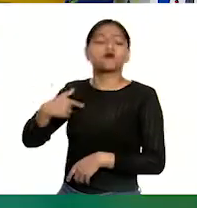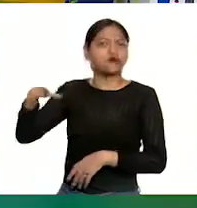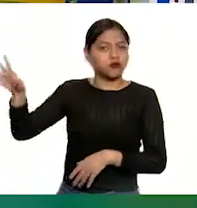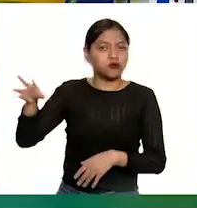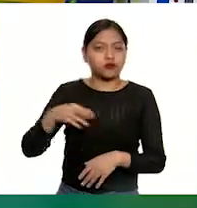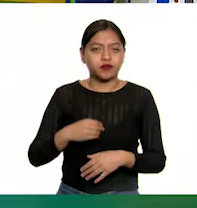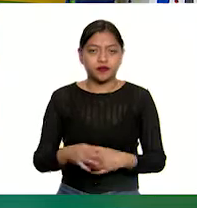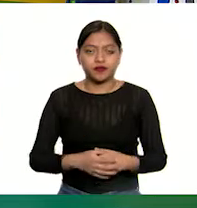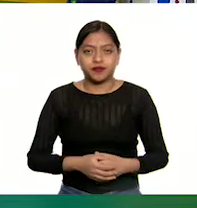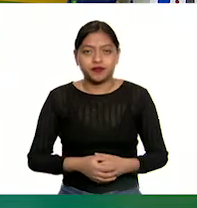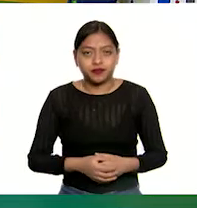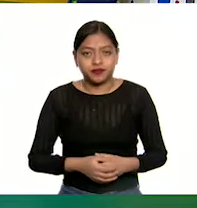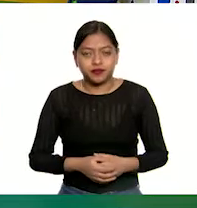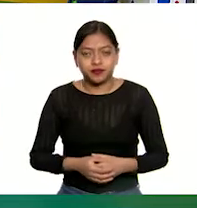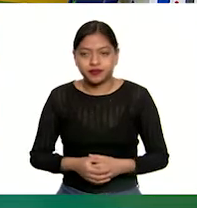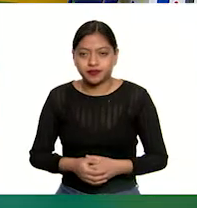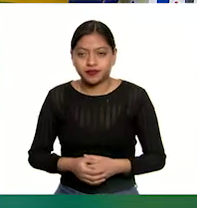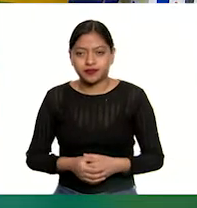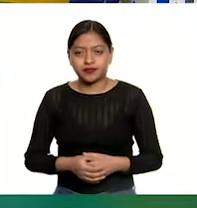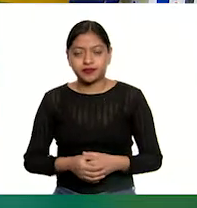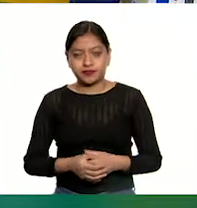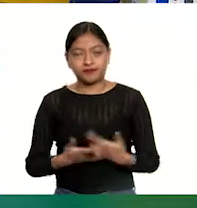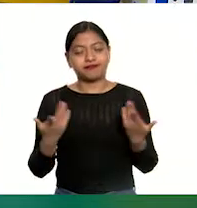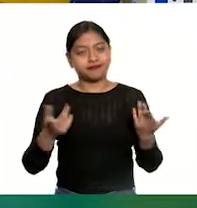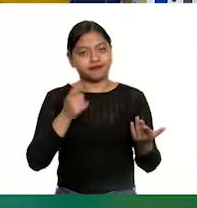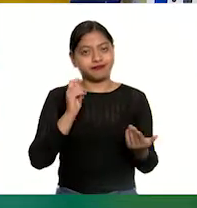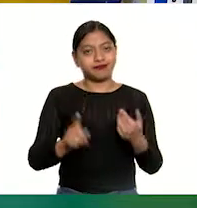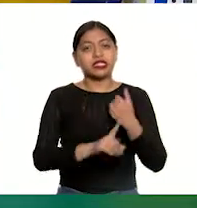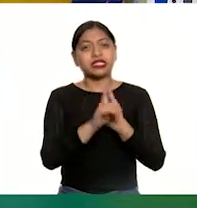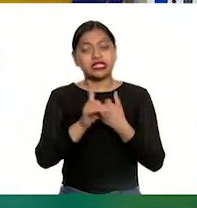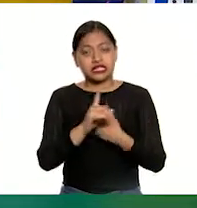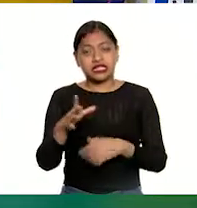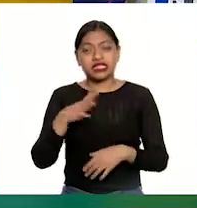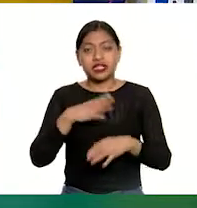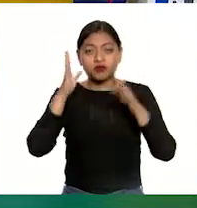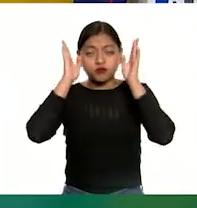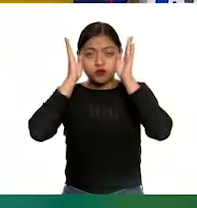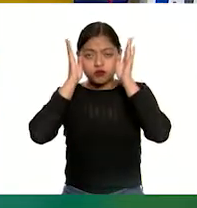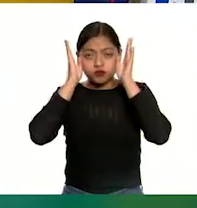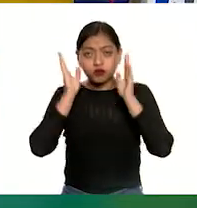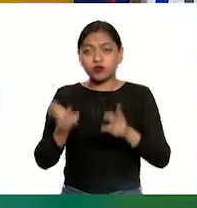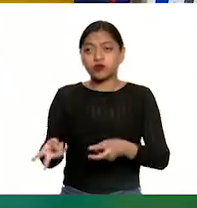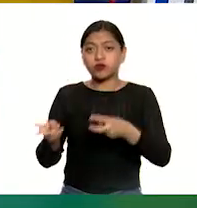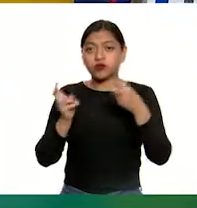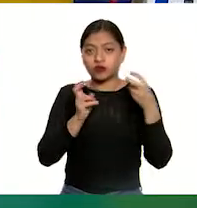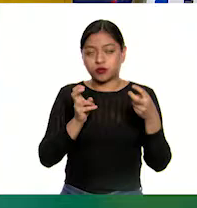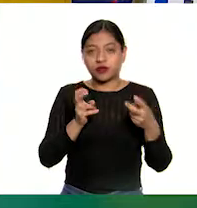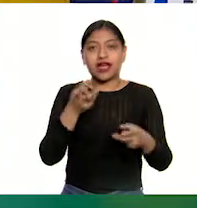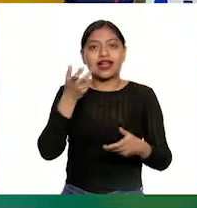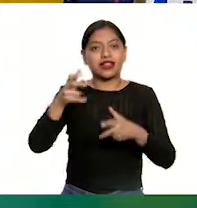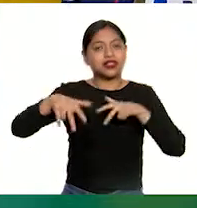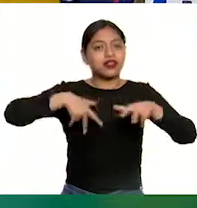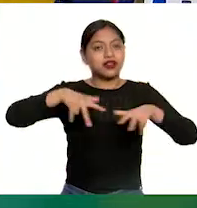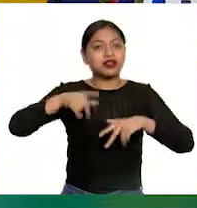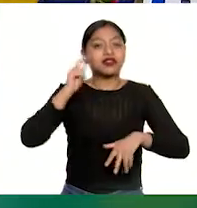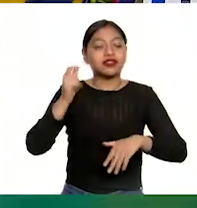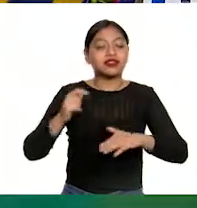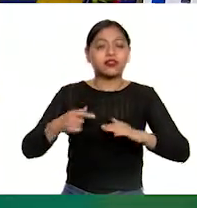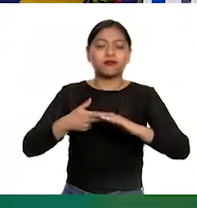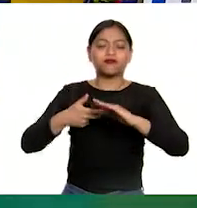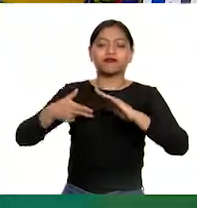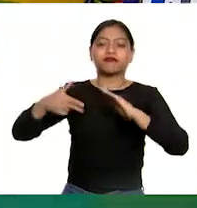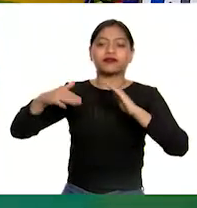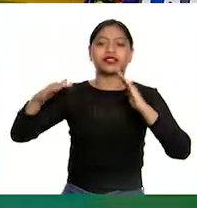que le suceden al enfrentar el problema de que le robaron su burro. Sí, porque es una aventura trepar, ¿verdad? Hasta una